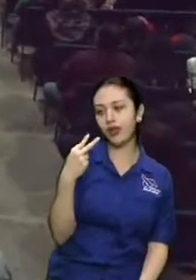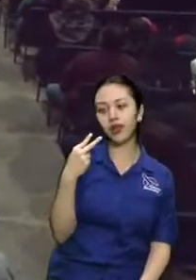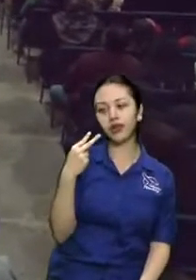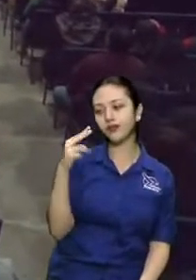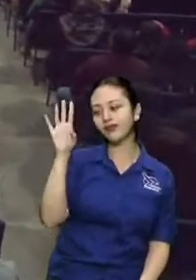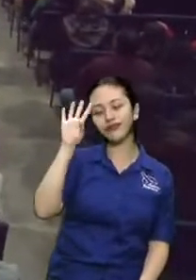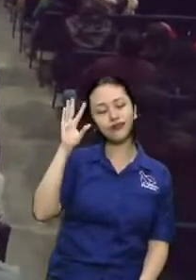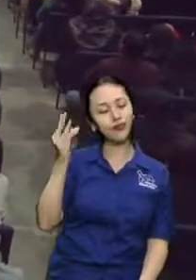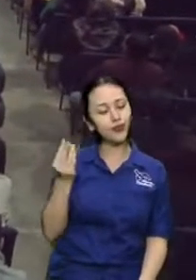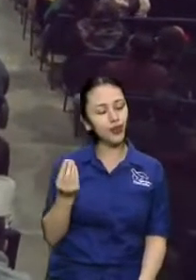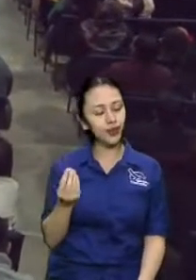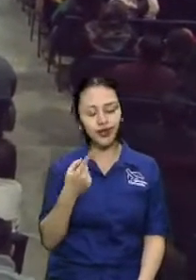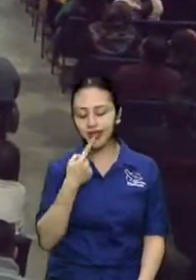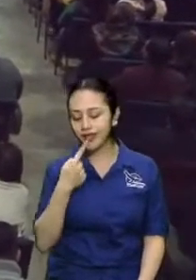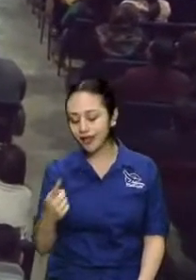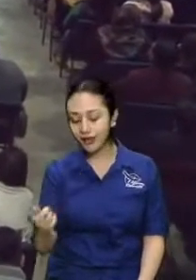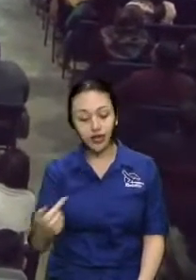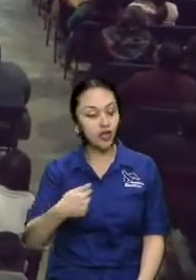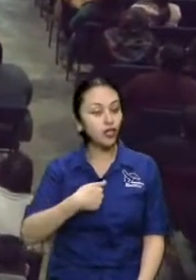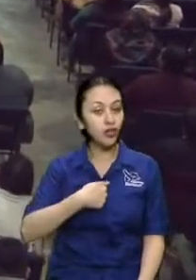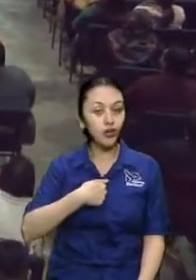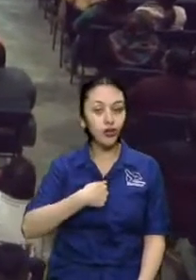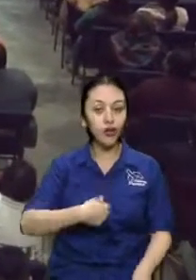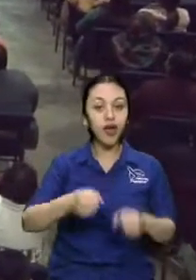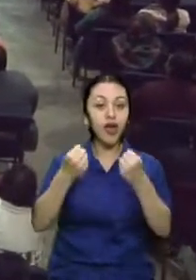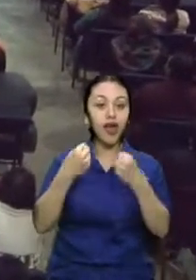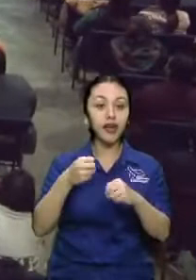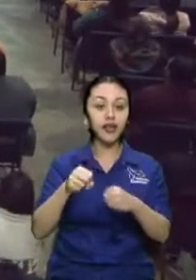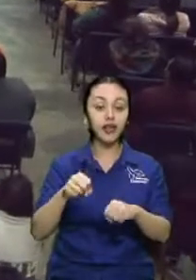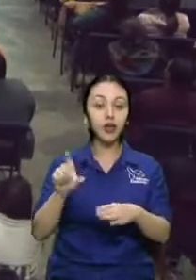cosas, pero nunca lo vio.